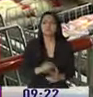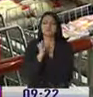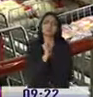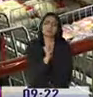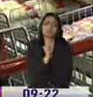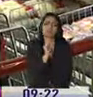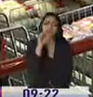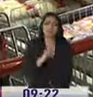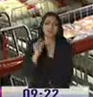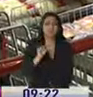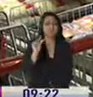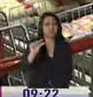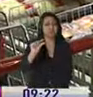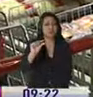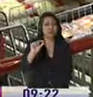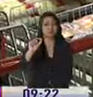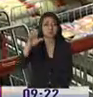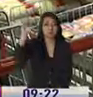Muy poco,